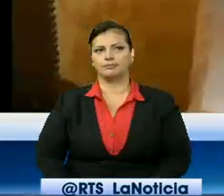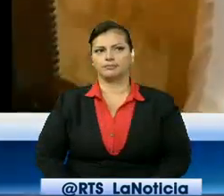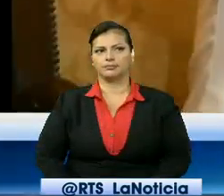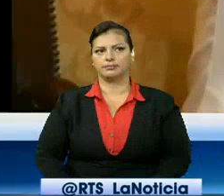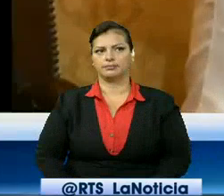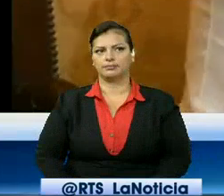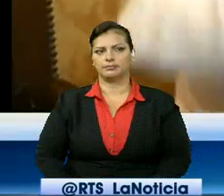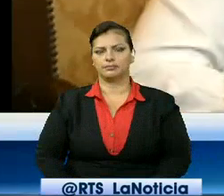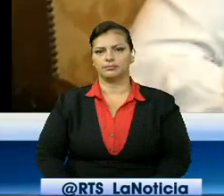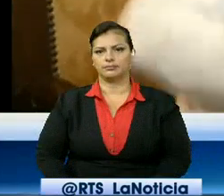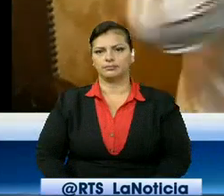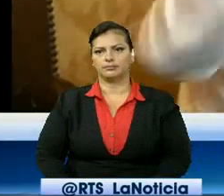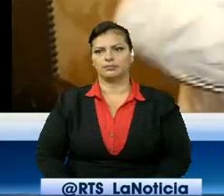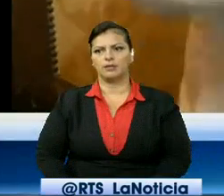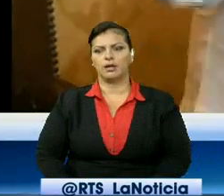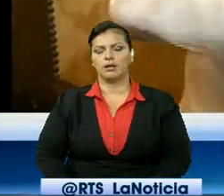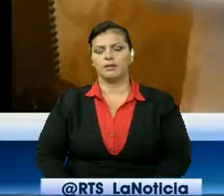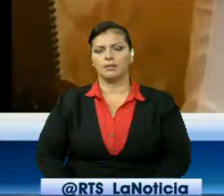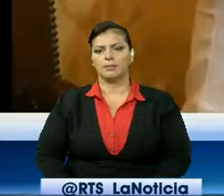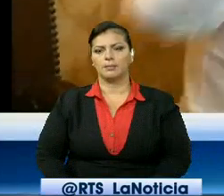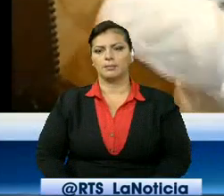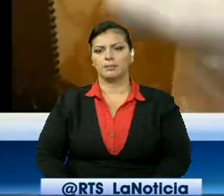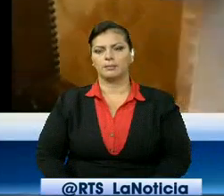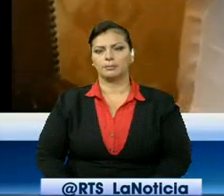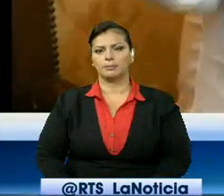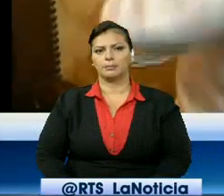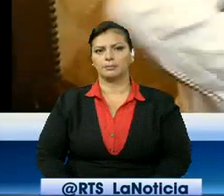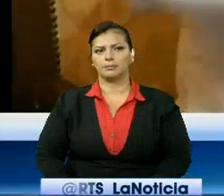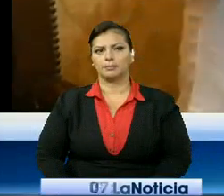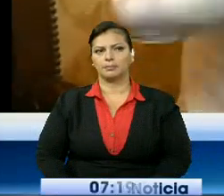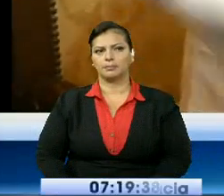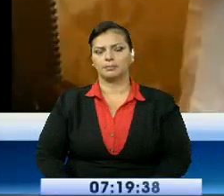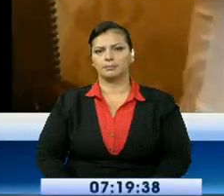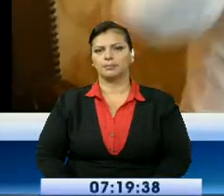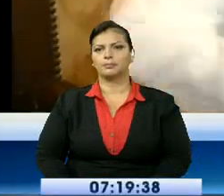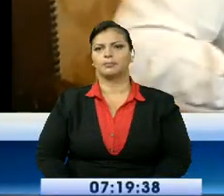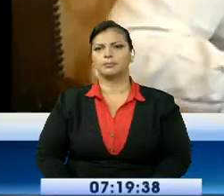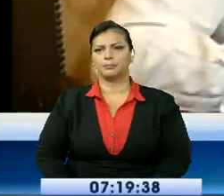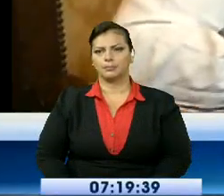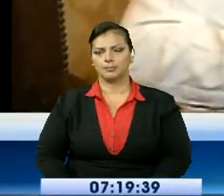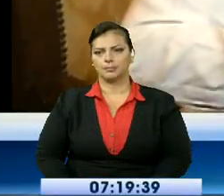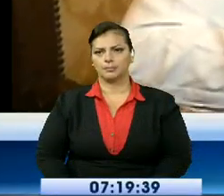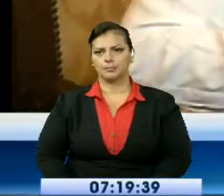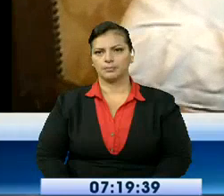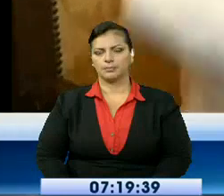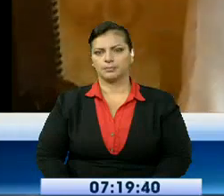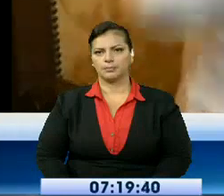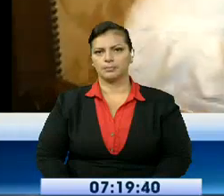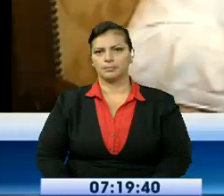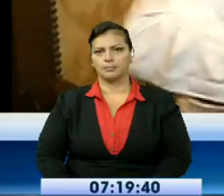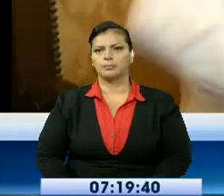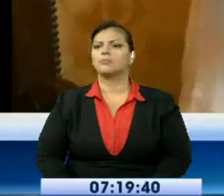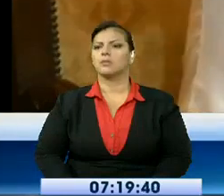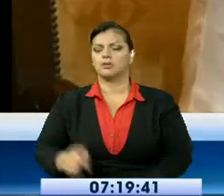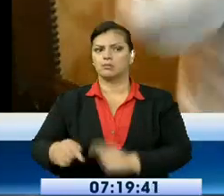supralegales que hubiesen contribuido a ir por sobre lo legal a generar una necesaria